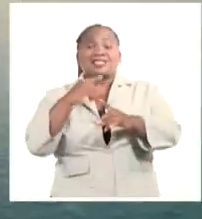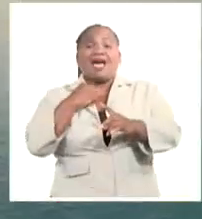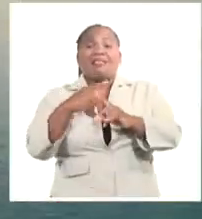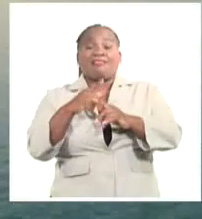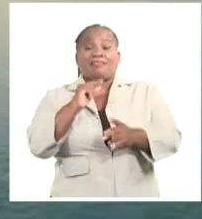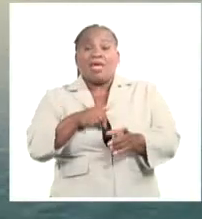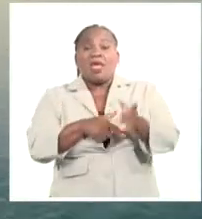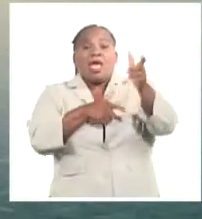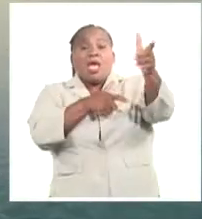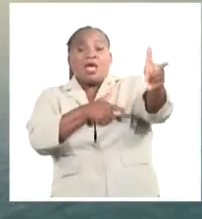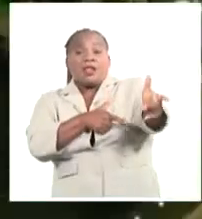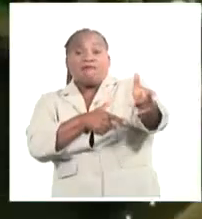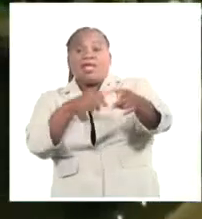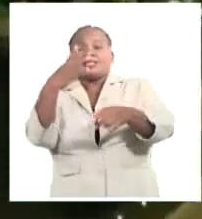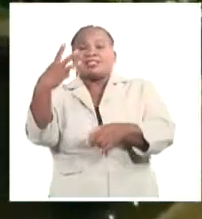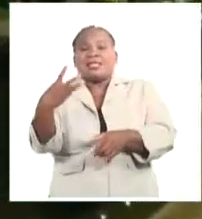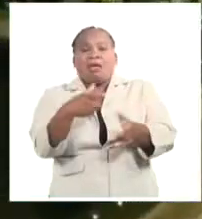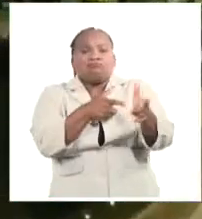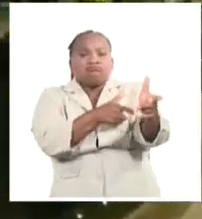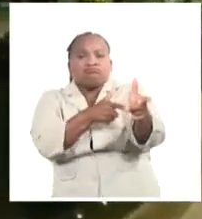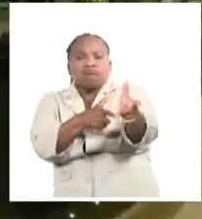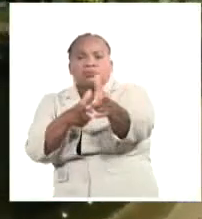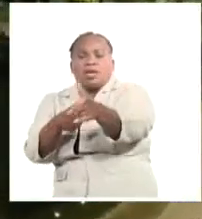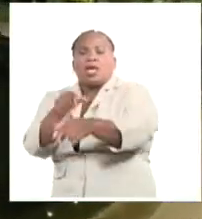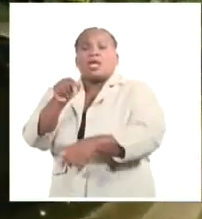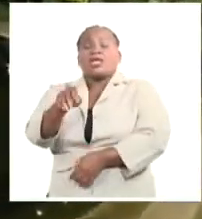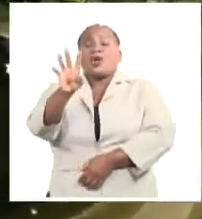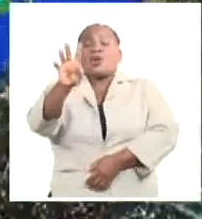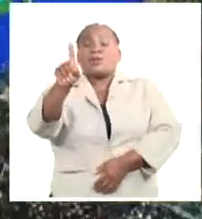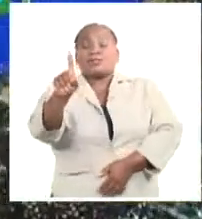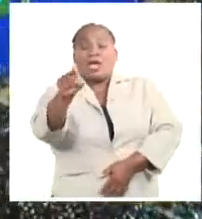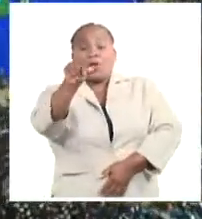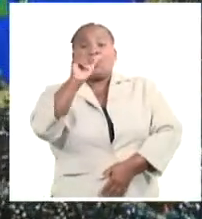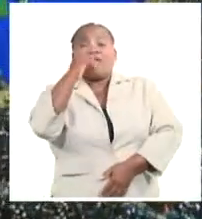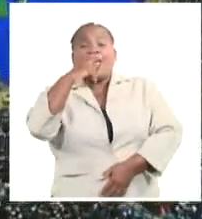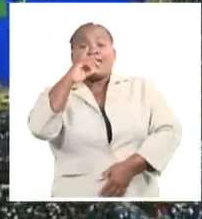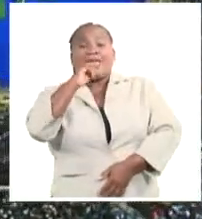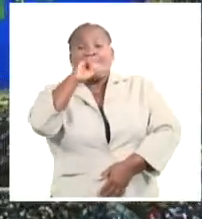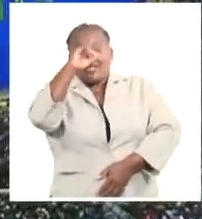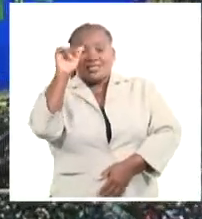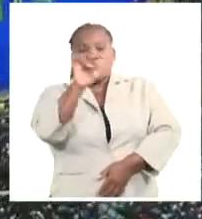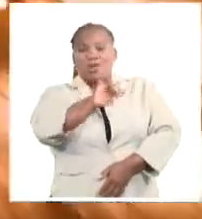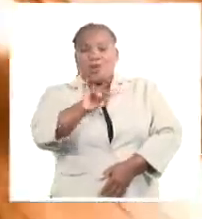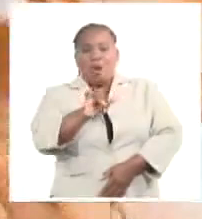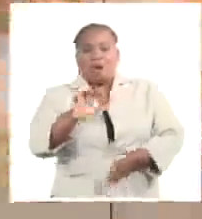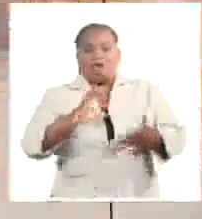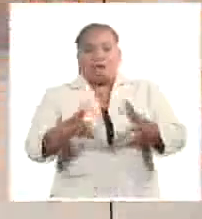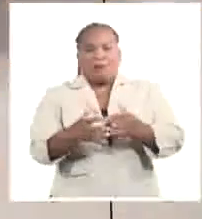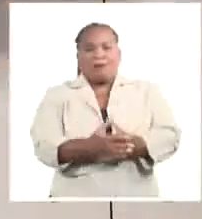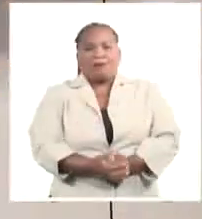de tres posiciones a 50 metros y el lugar 41 de Dianelis Pérez en igual especialidad.